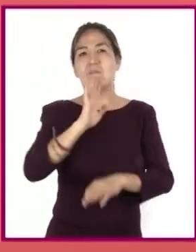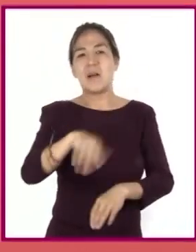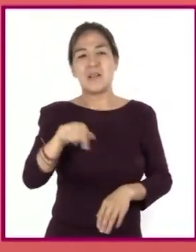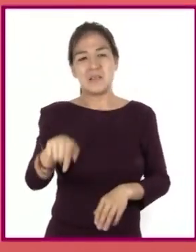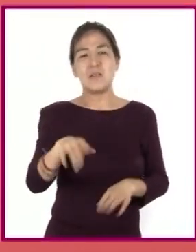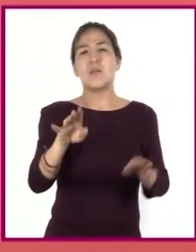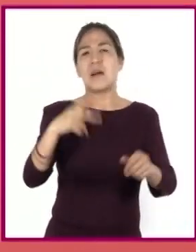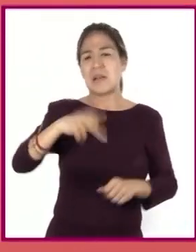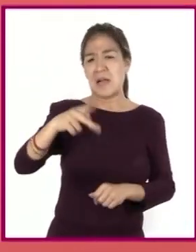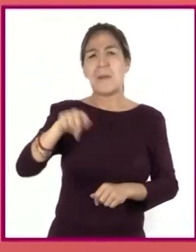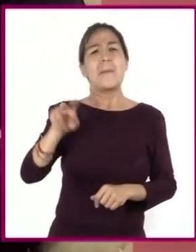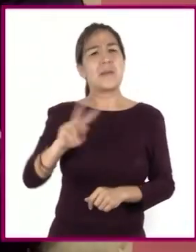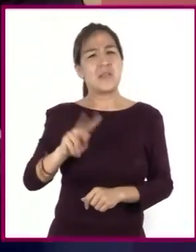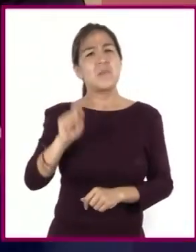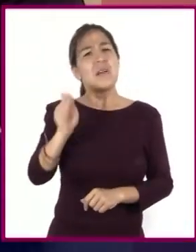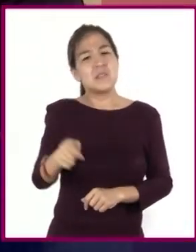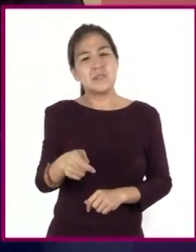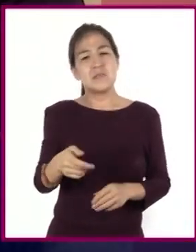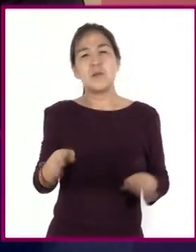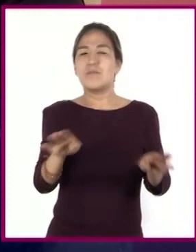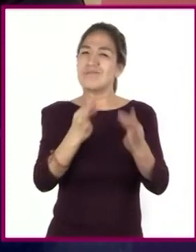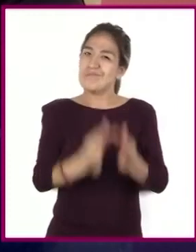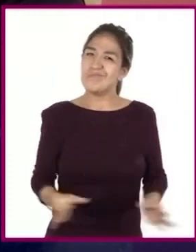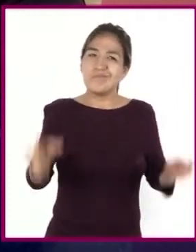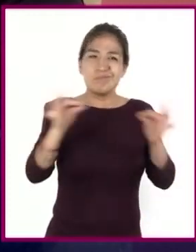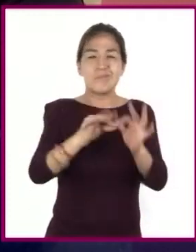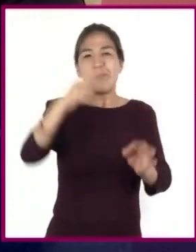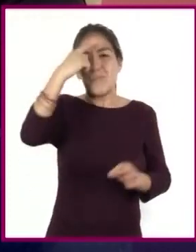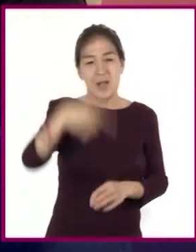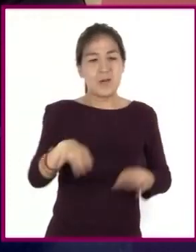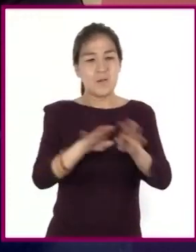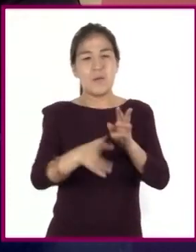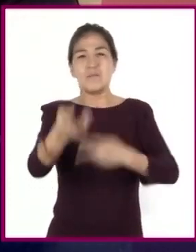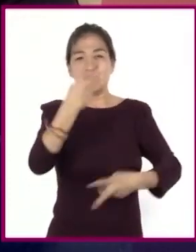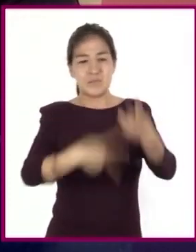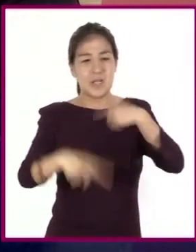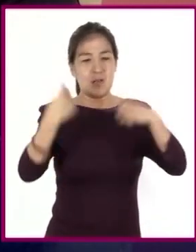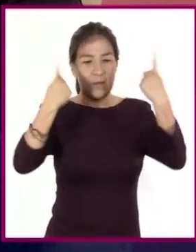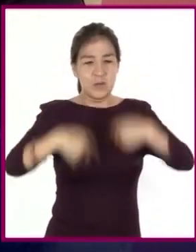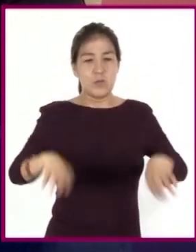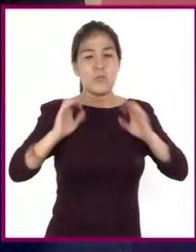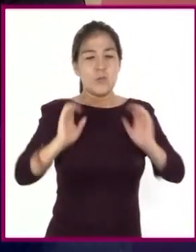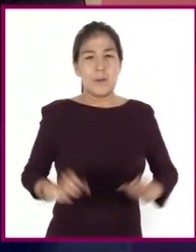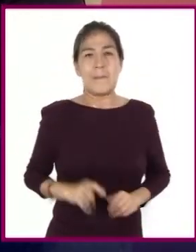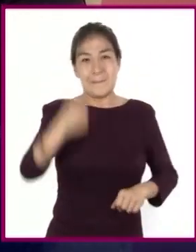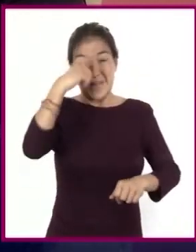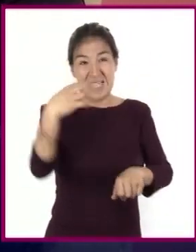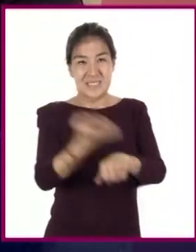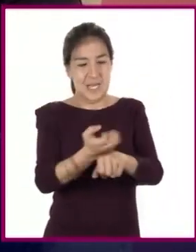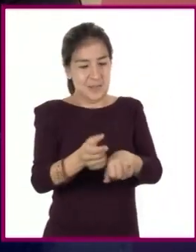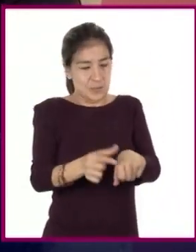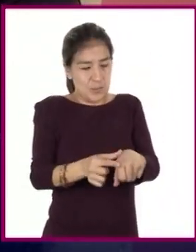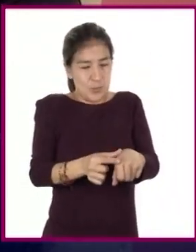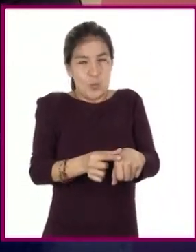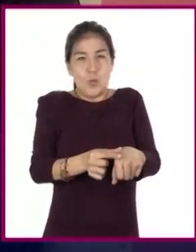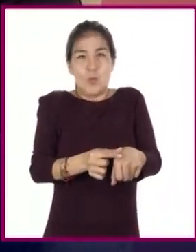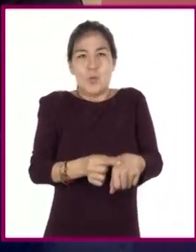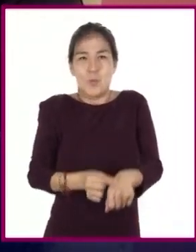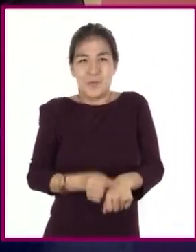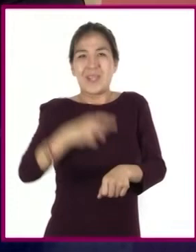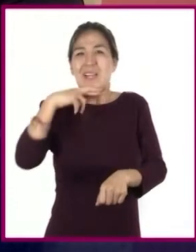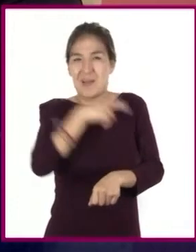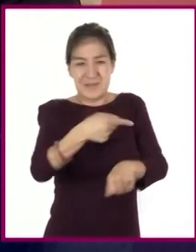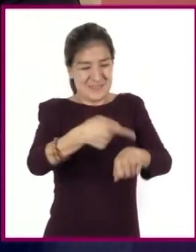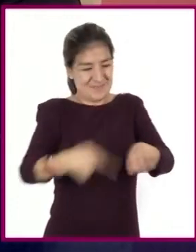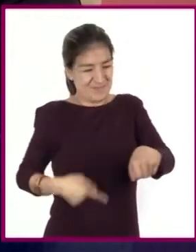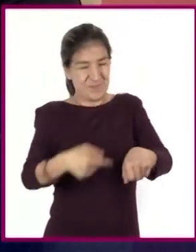una molécula muy importante para la producción de factores de coagulación. Entonces, la vitamina K, por ejemplo, se encuentra